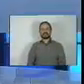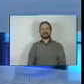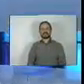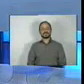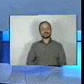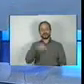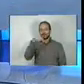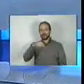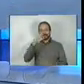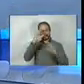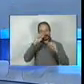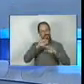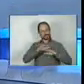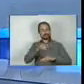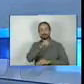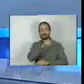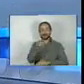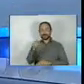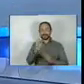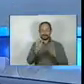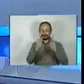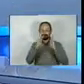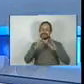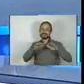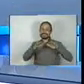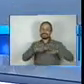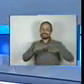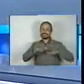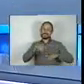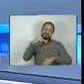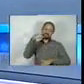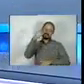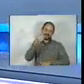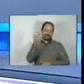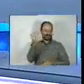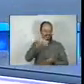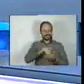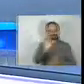Es todo por nuestra parte, gracias por habernos acompañado. Hasta mañana.